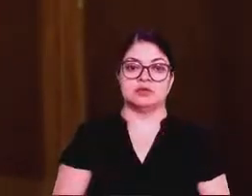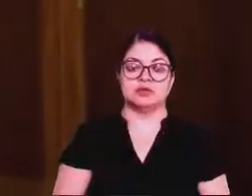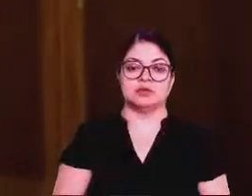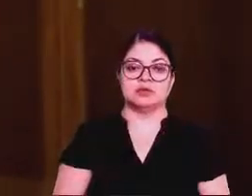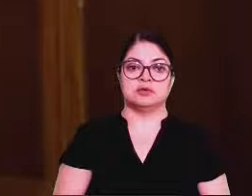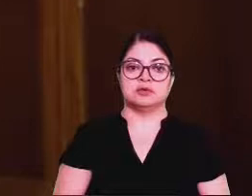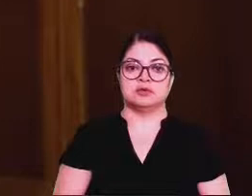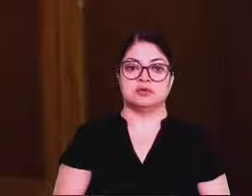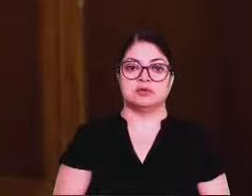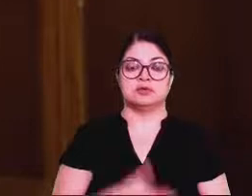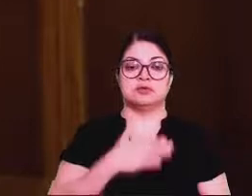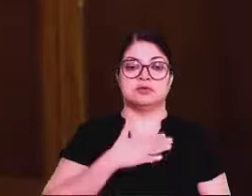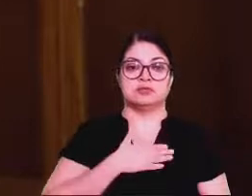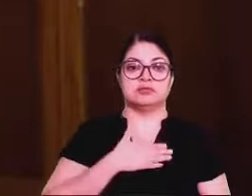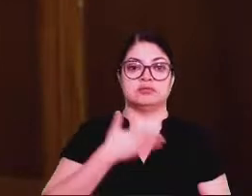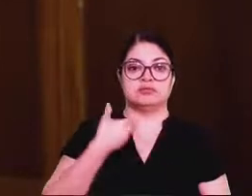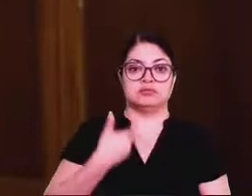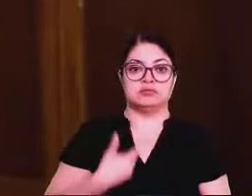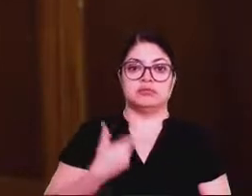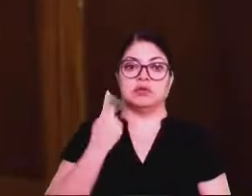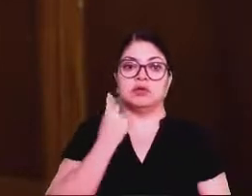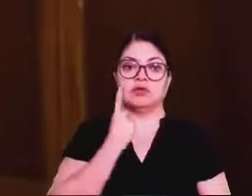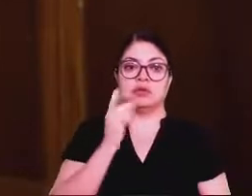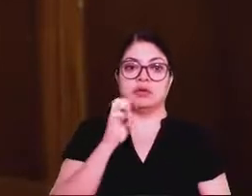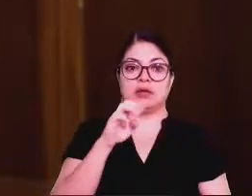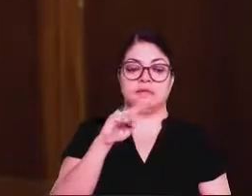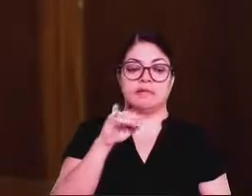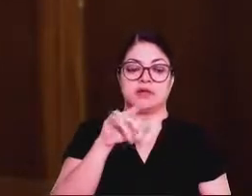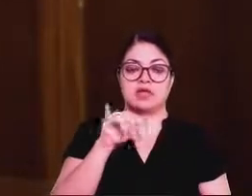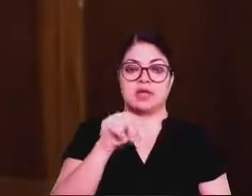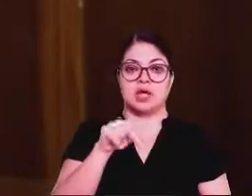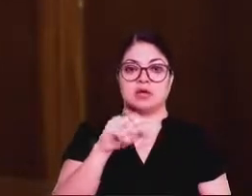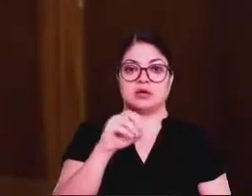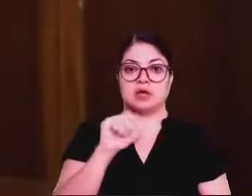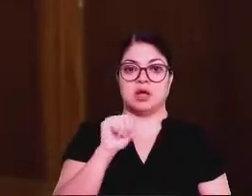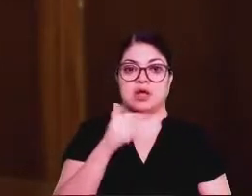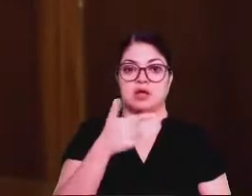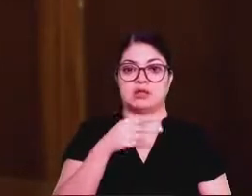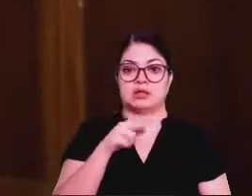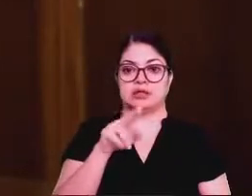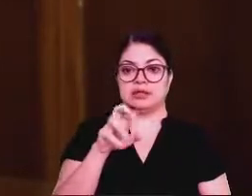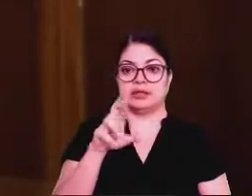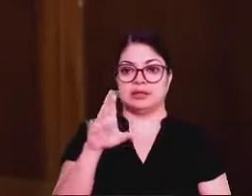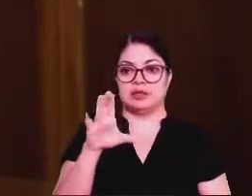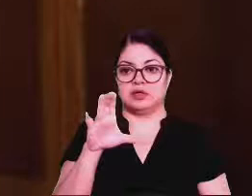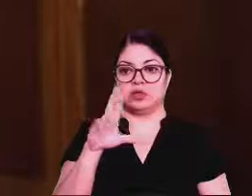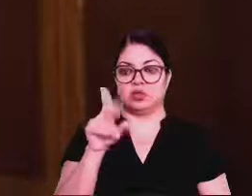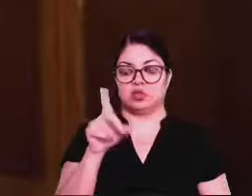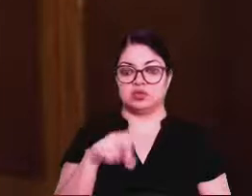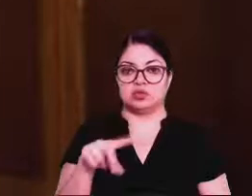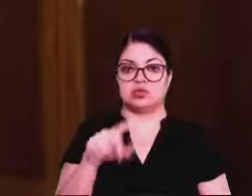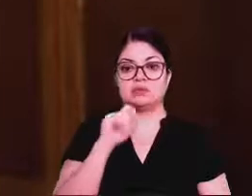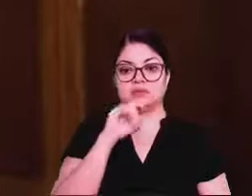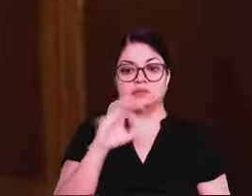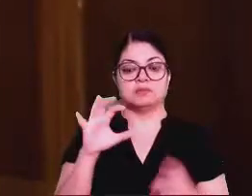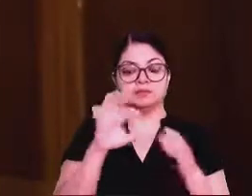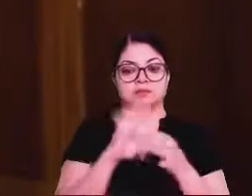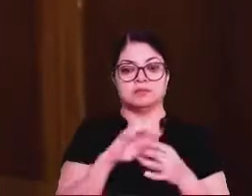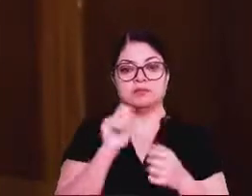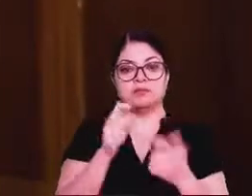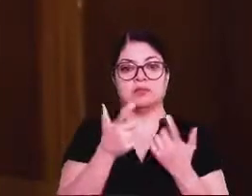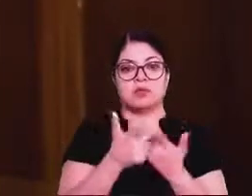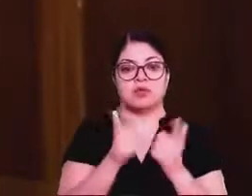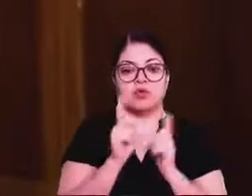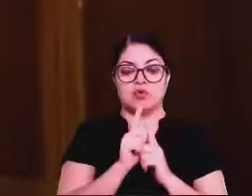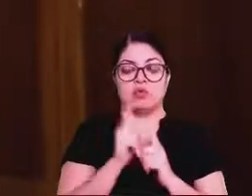El de La Voz, diputado Emiliano Aguirre Cruz, en mi carácter de integrante del Grupo Parlamentario